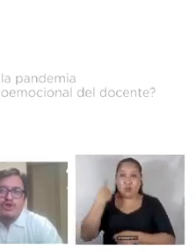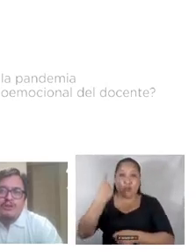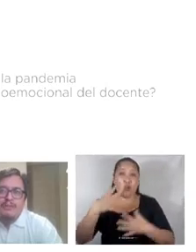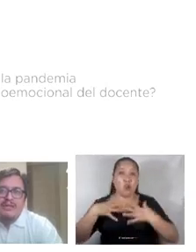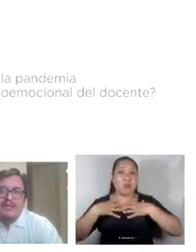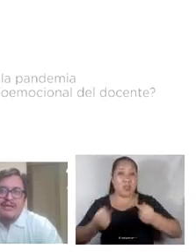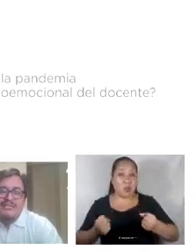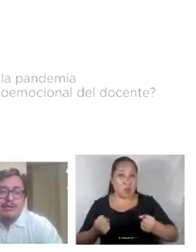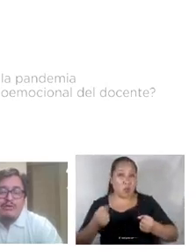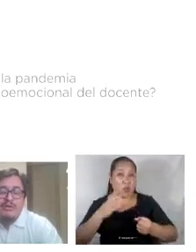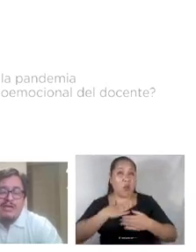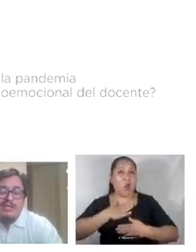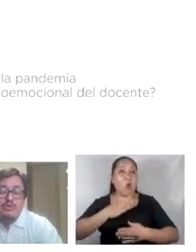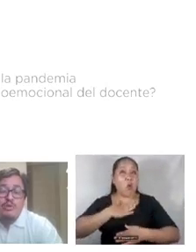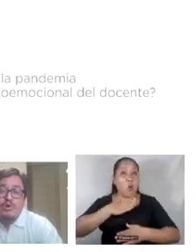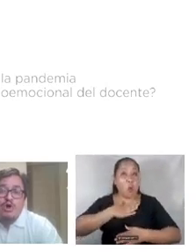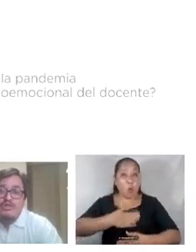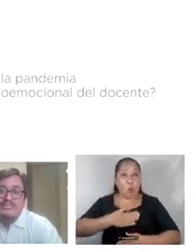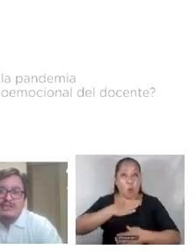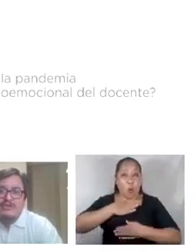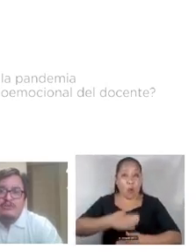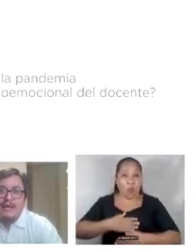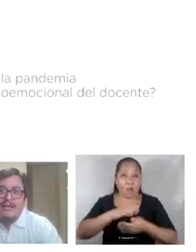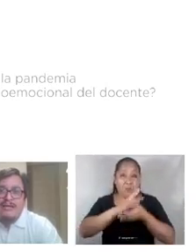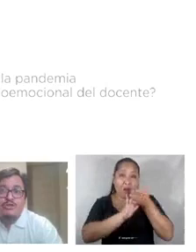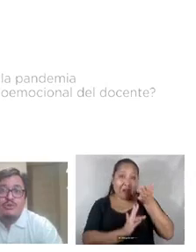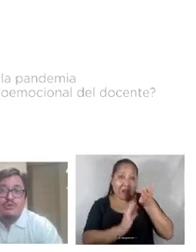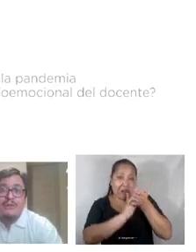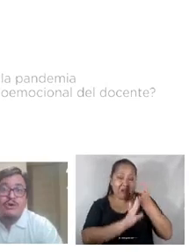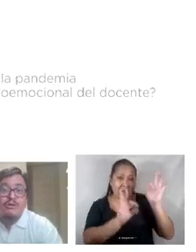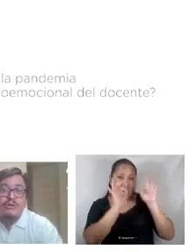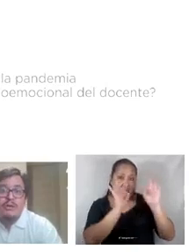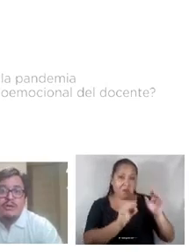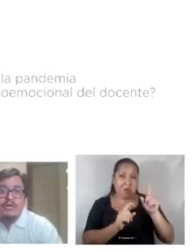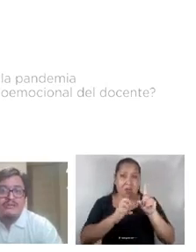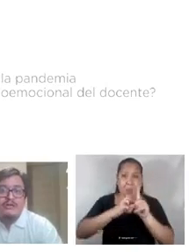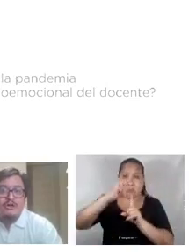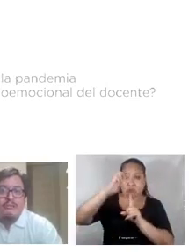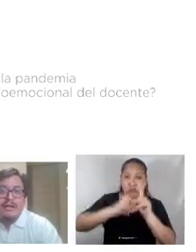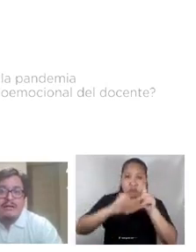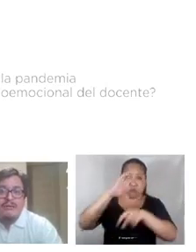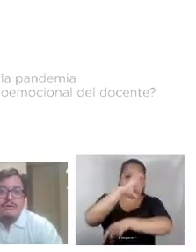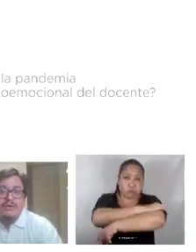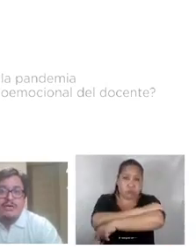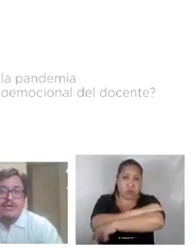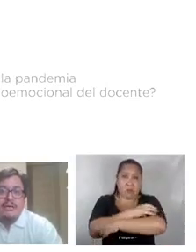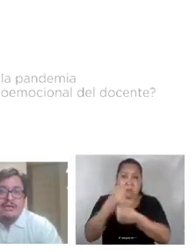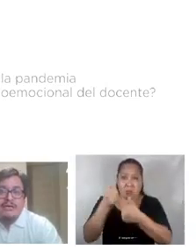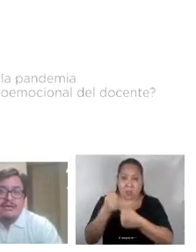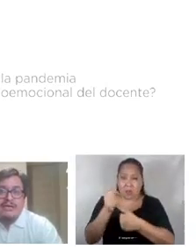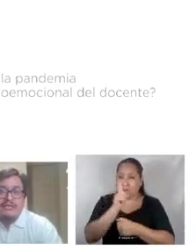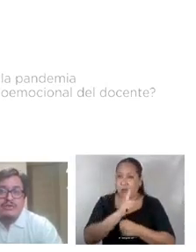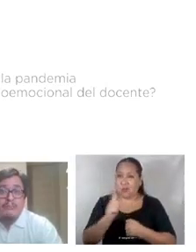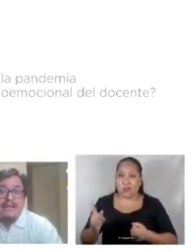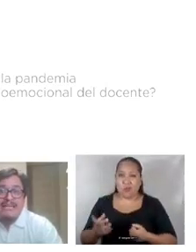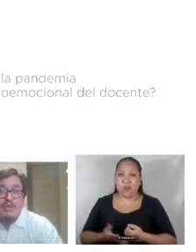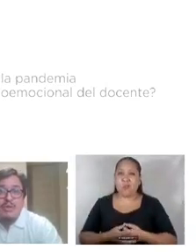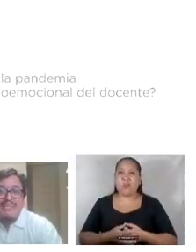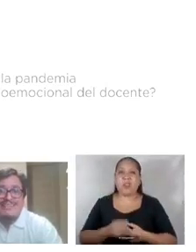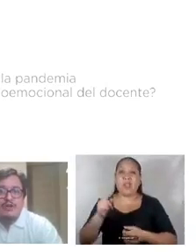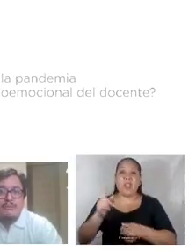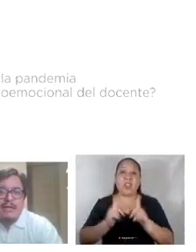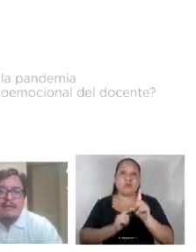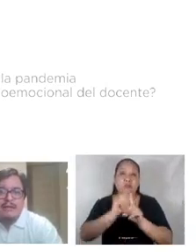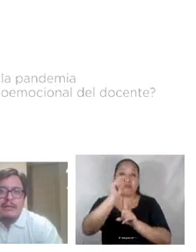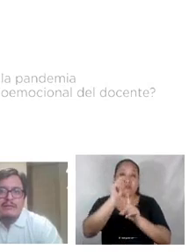salud no solo depende de que su glucosa esté normal, de que su presión esté normal, ¿no? De que su